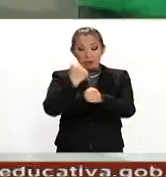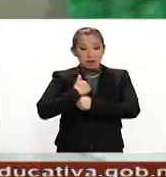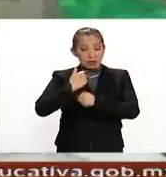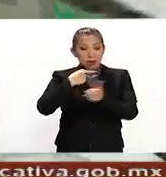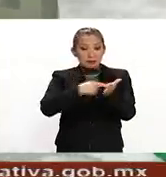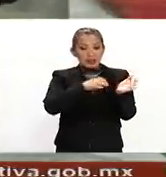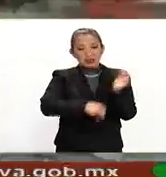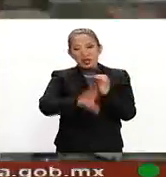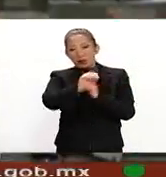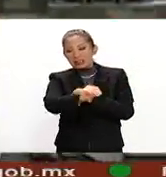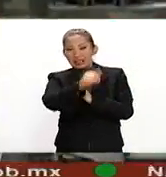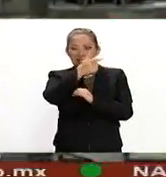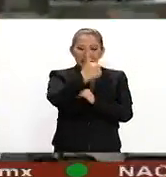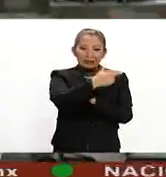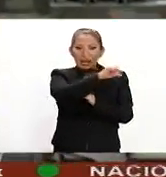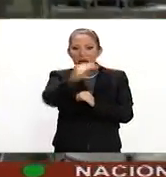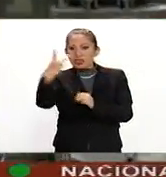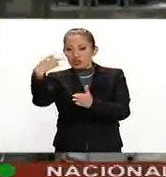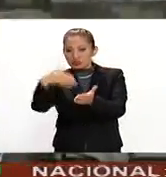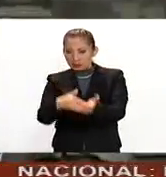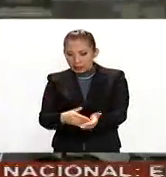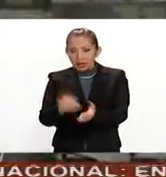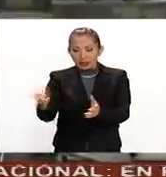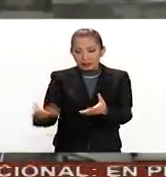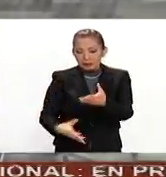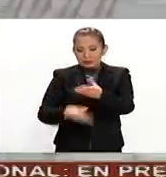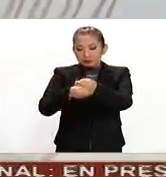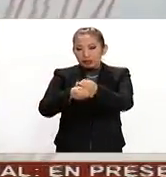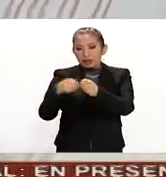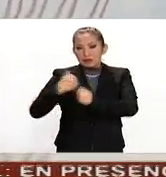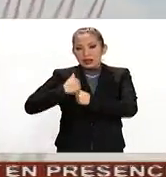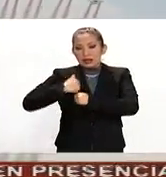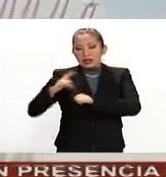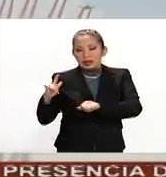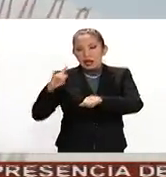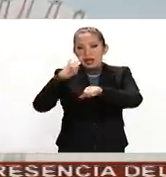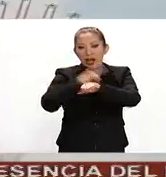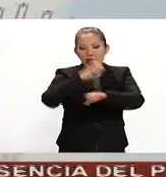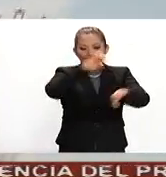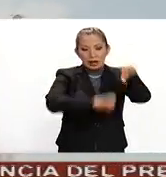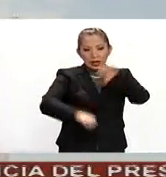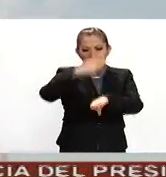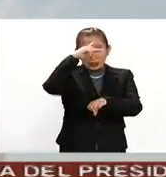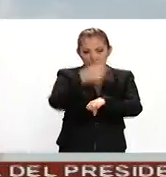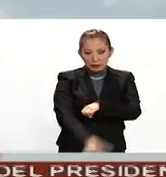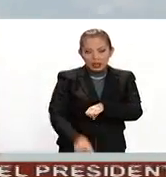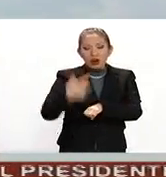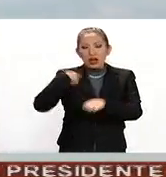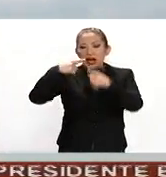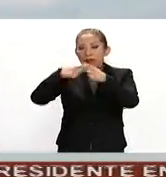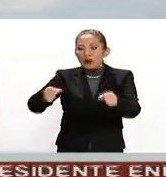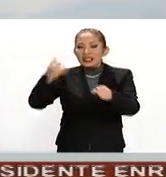de 1997 al 2000. Fue agregado militar y aéreo en las embajadas de México,